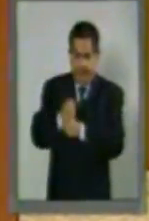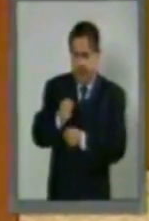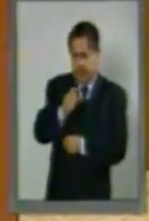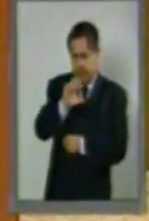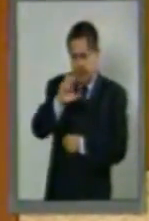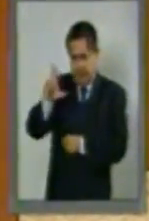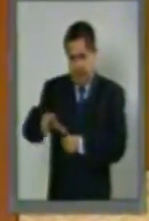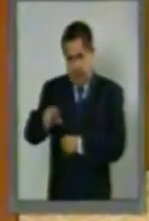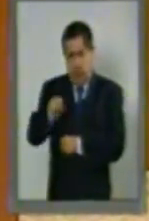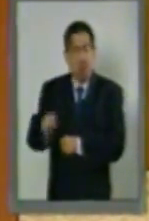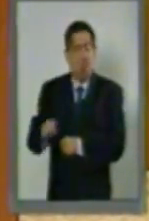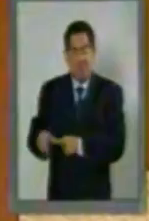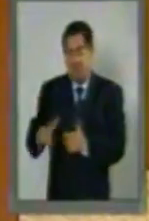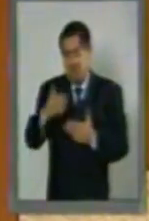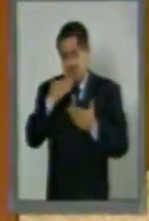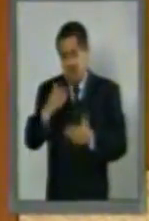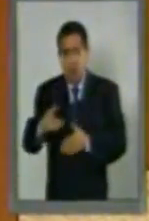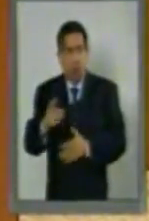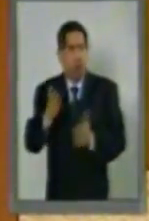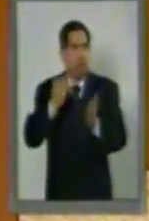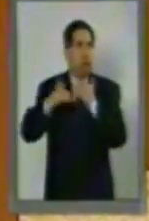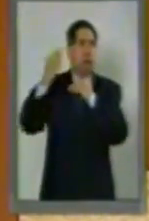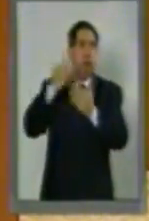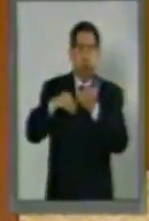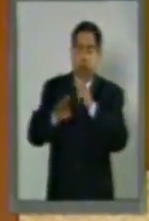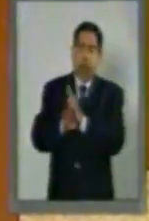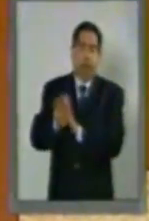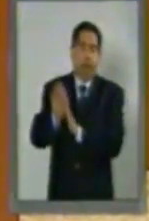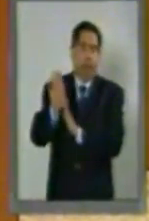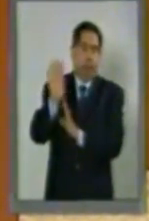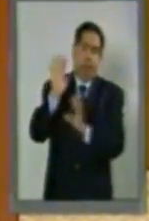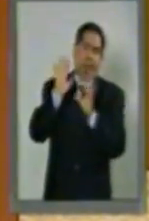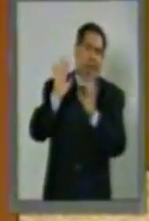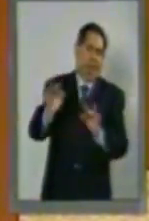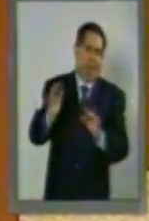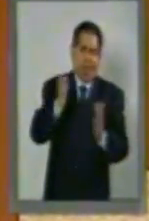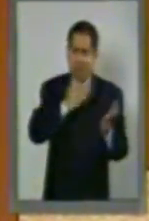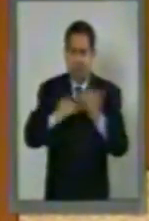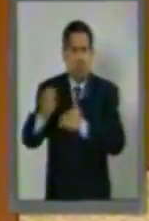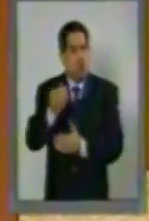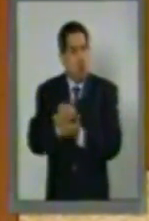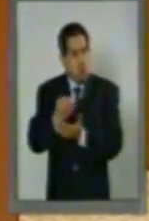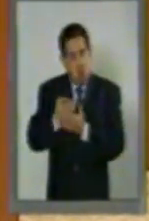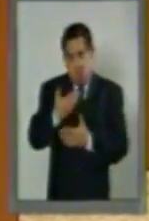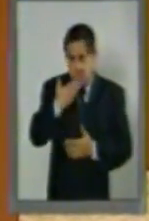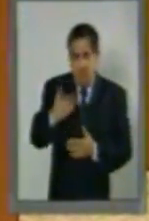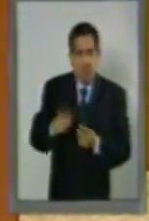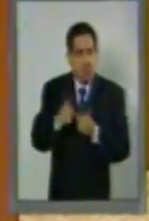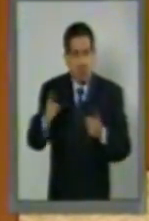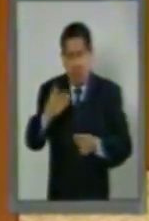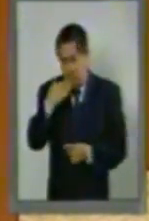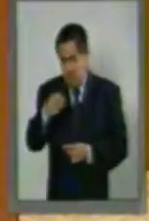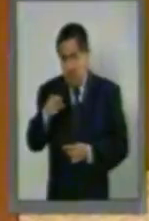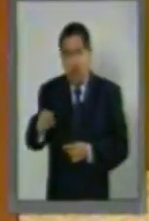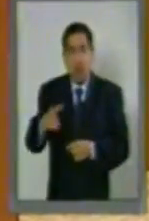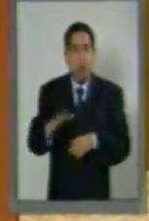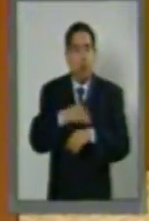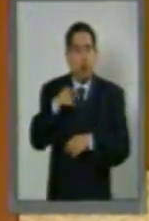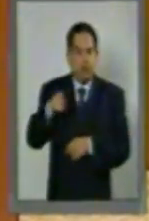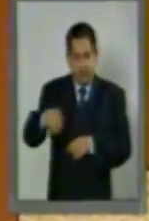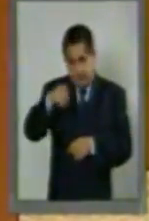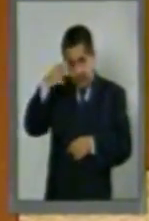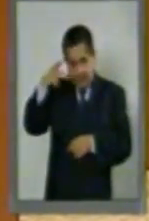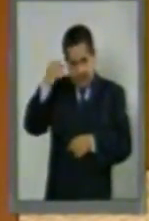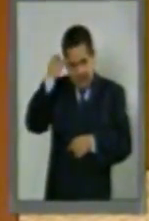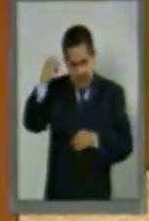ha convertido en una historia de éxito en términos de crecimiento económico y desarrollo, gracias a una